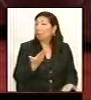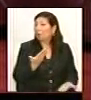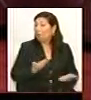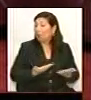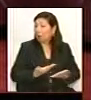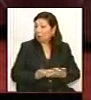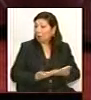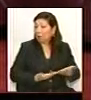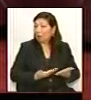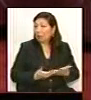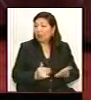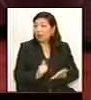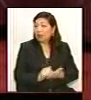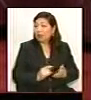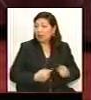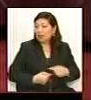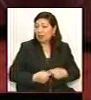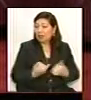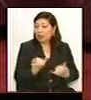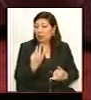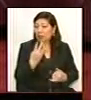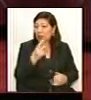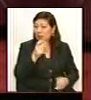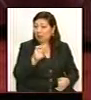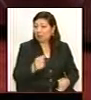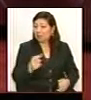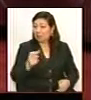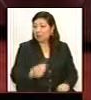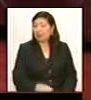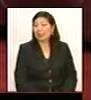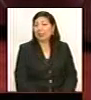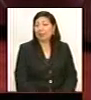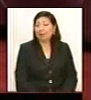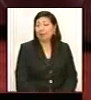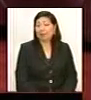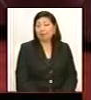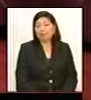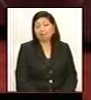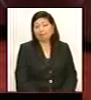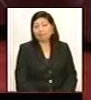un documento para que removiera a estas dos personas? Bueno,